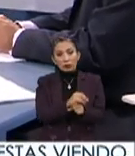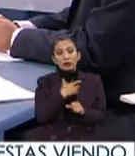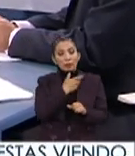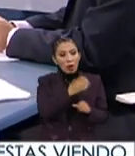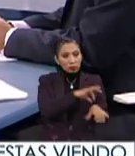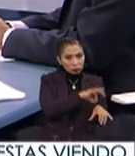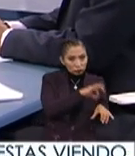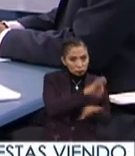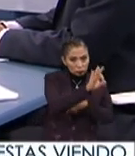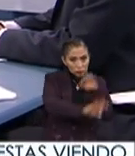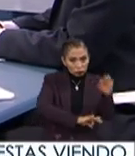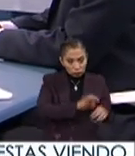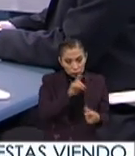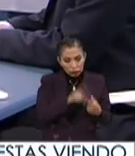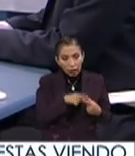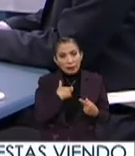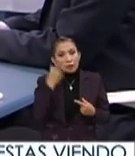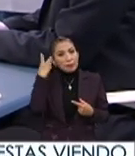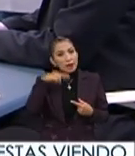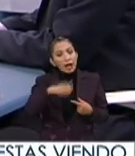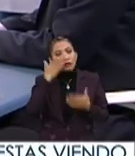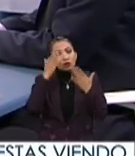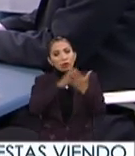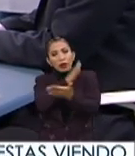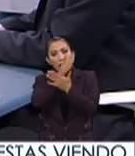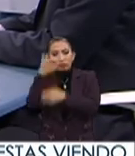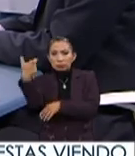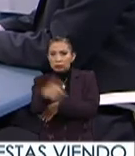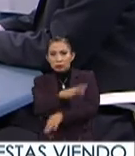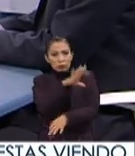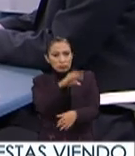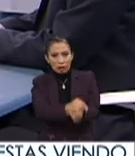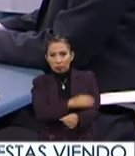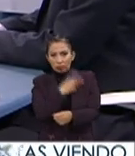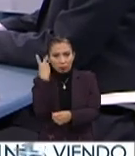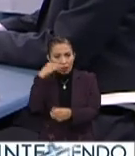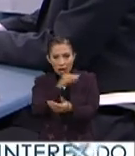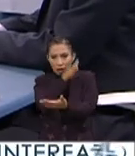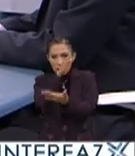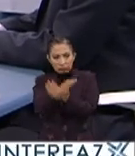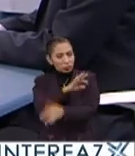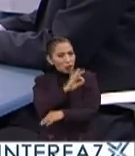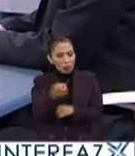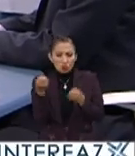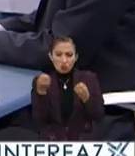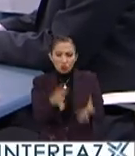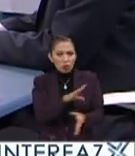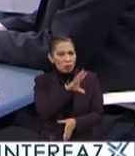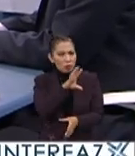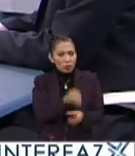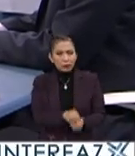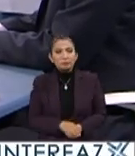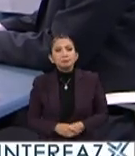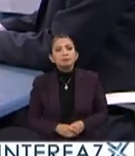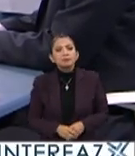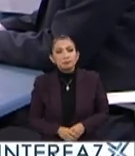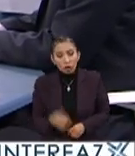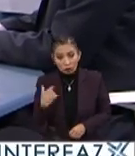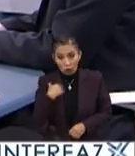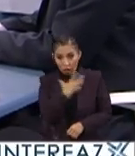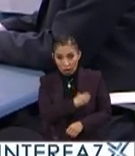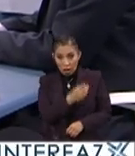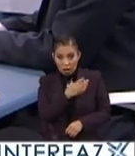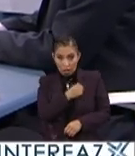unidad médica, hacemos viajes de estudio con viáticos y toda la cosa de los muchachos, o sea que se les da todo. Muy bueno, buenas becas, sí. Yo soy